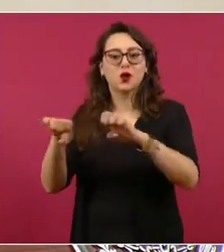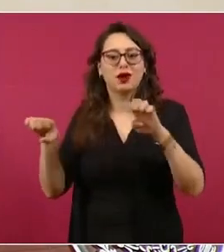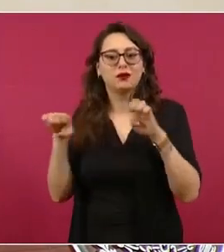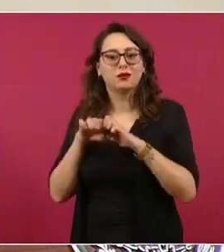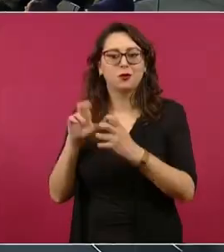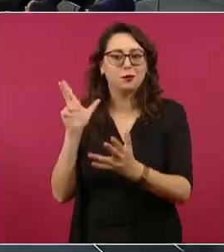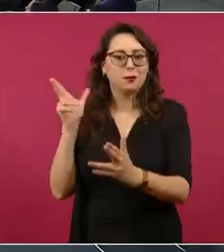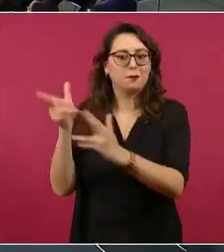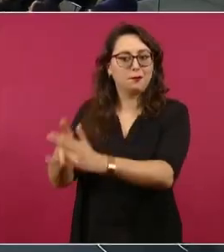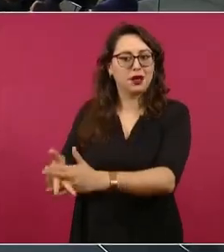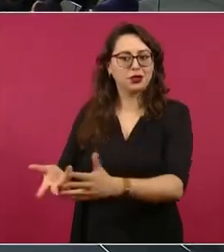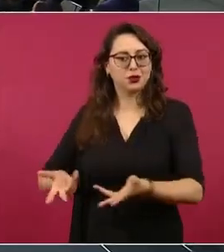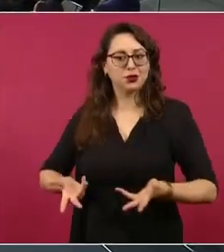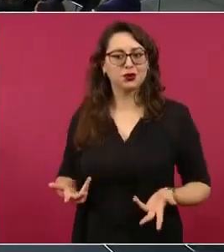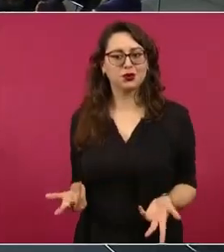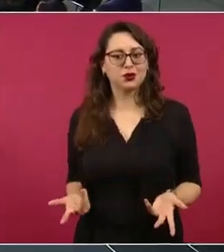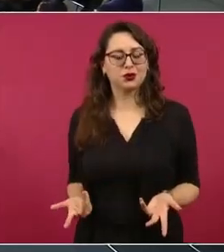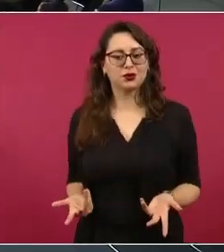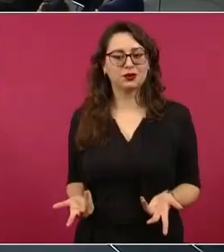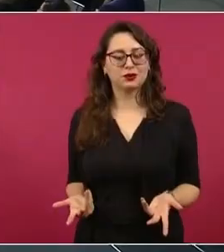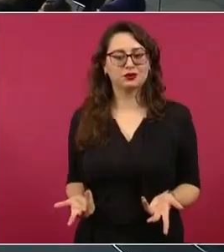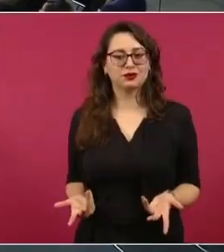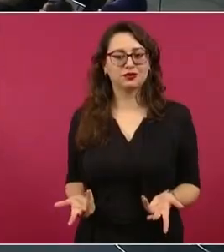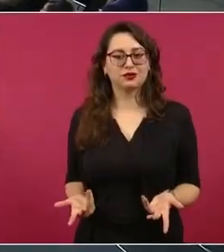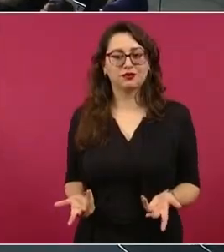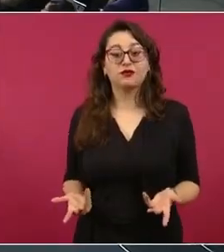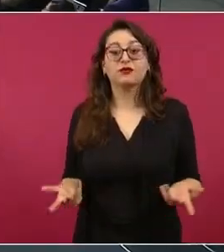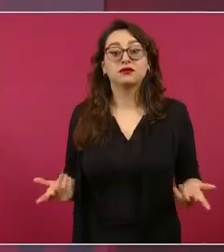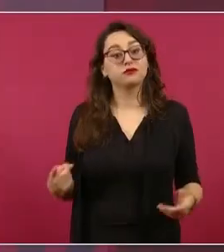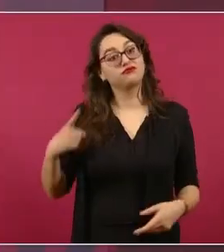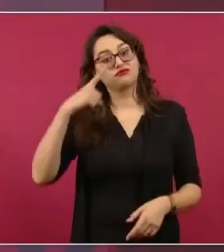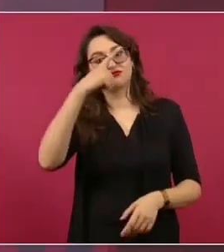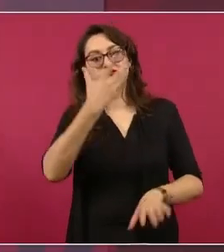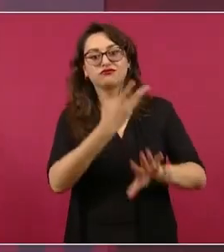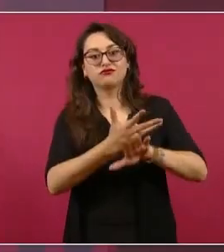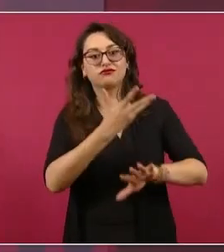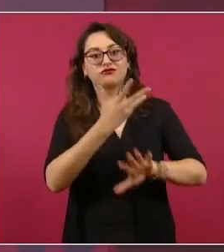lo que le hicieron al presidente Kennedy.